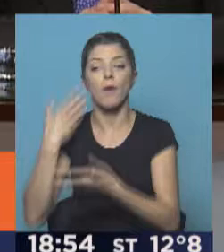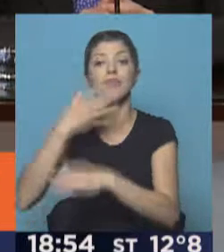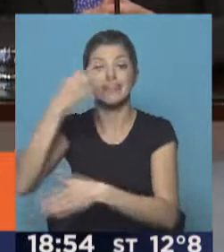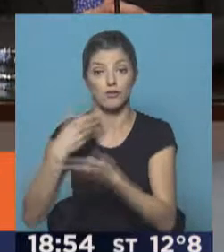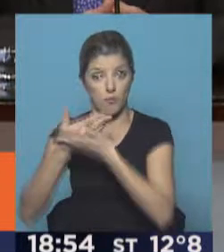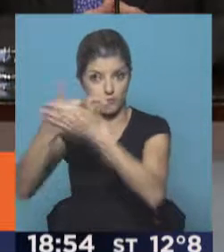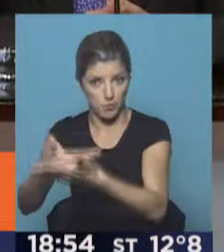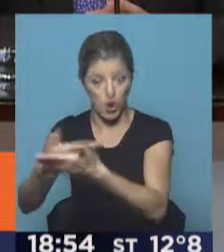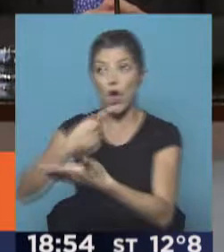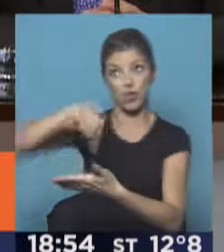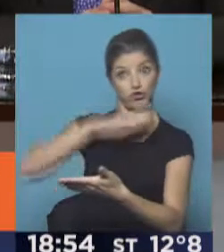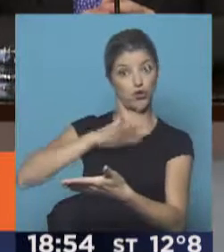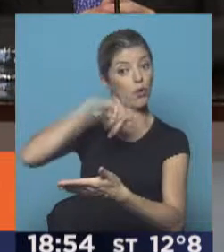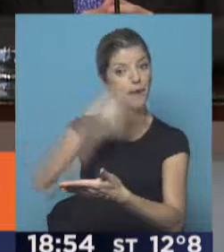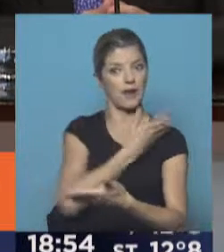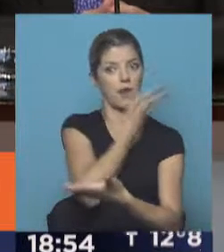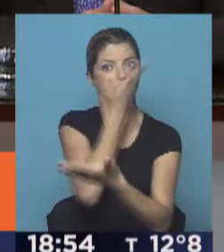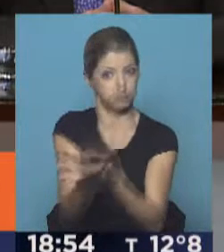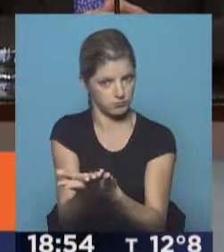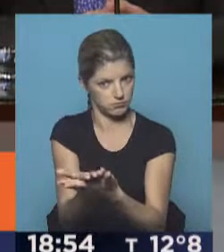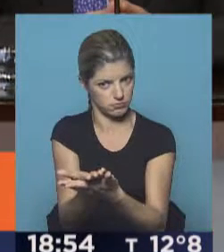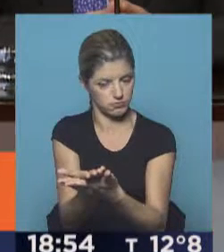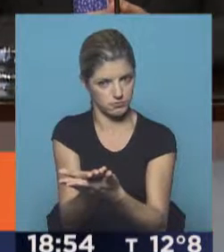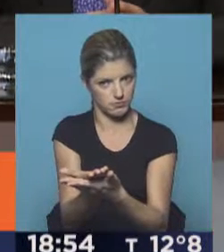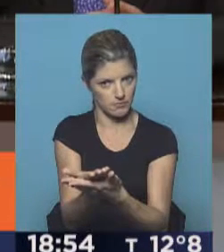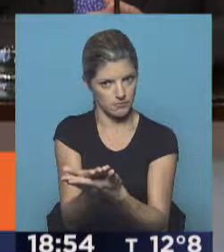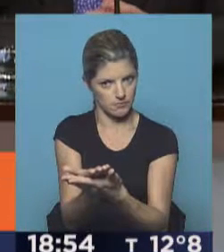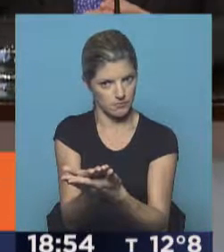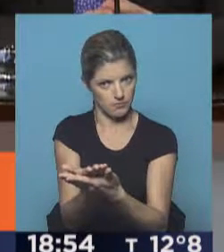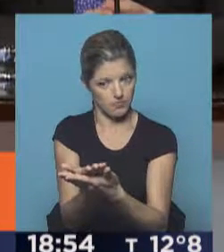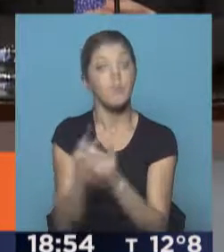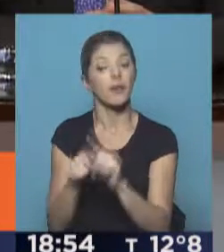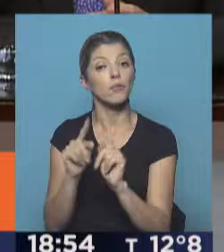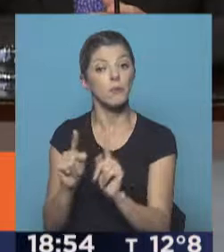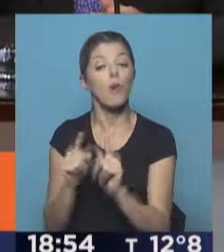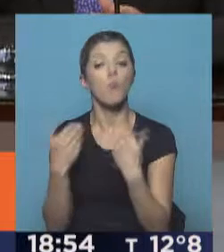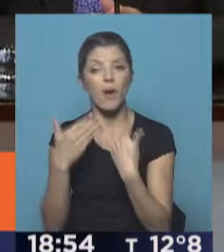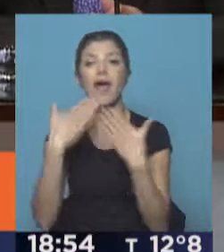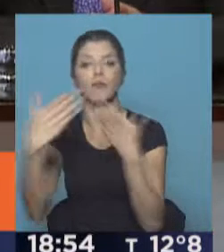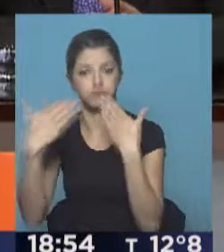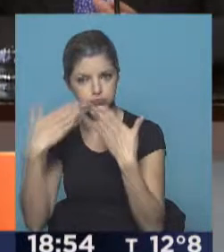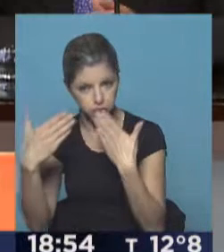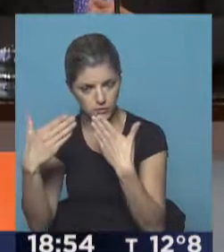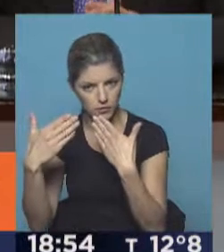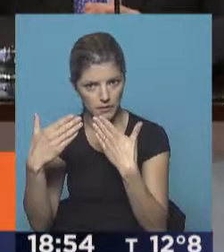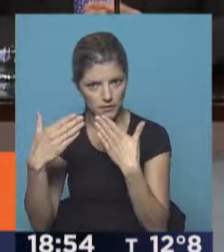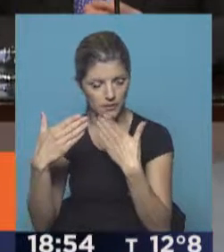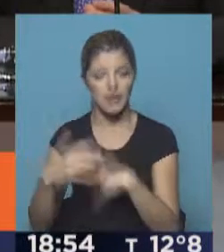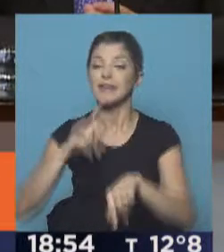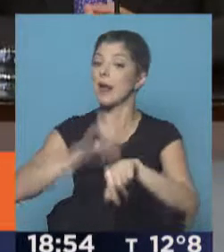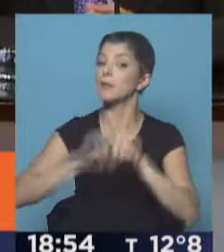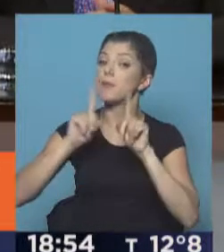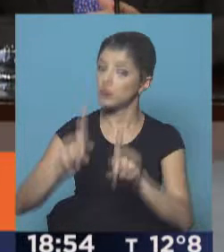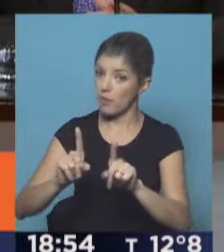extraordinario para que justamente esto pueda elevarse y discutirse y mientras tanto que no